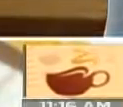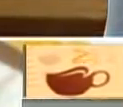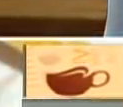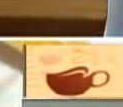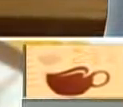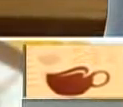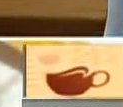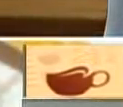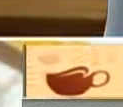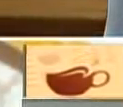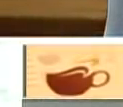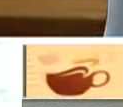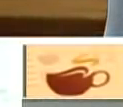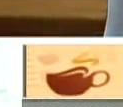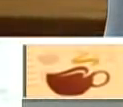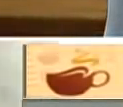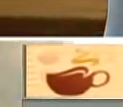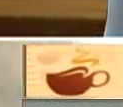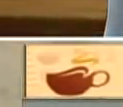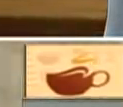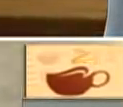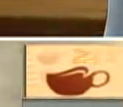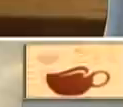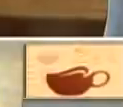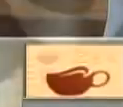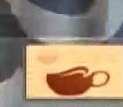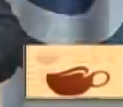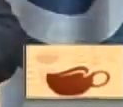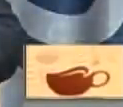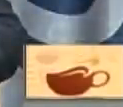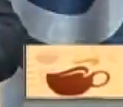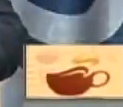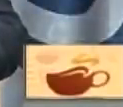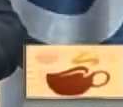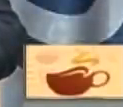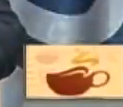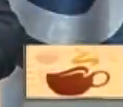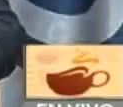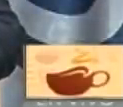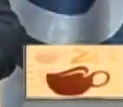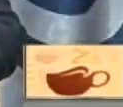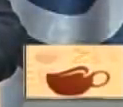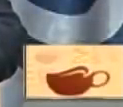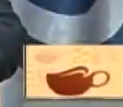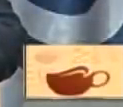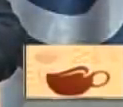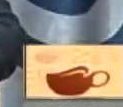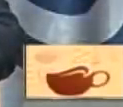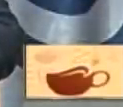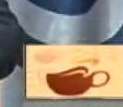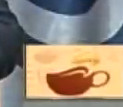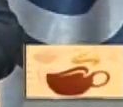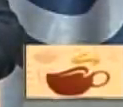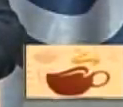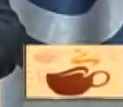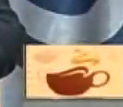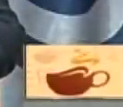Buenos días. Tengan todos ustedes, pueblo de Venezuela. El día de hoy, el Ministerio